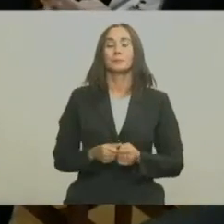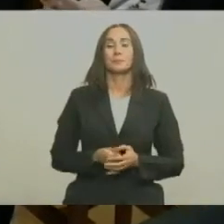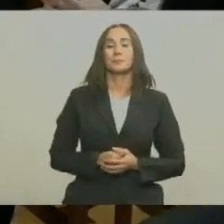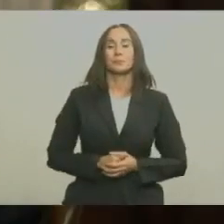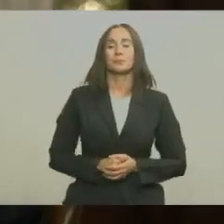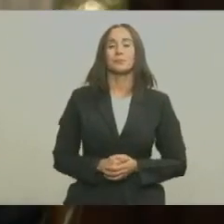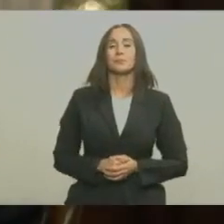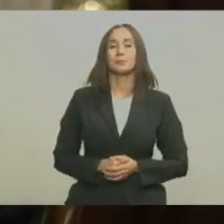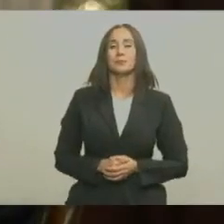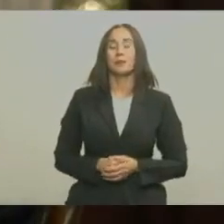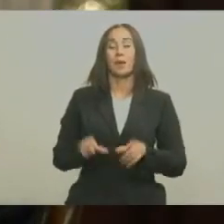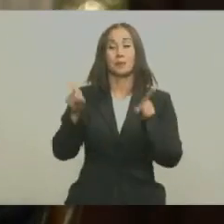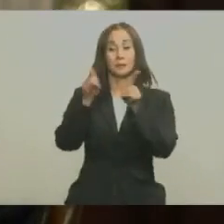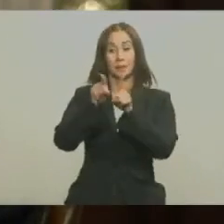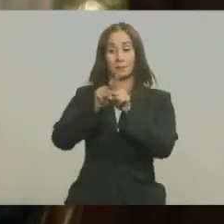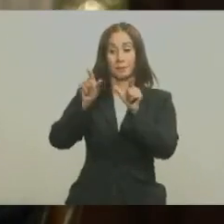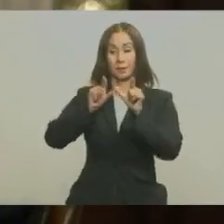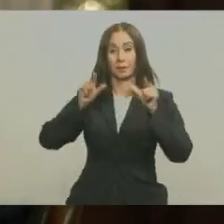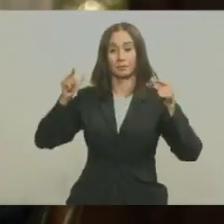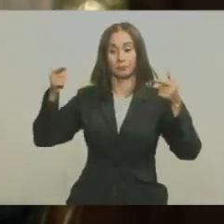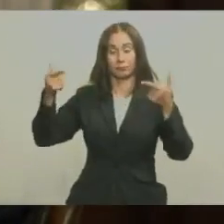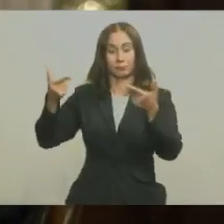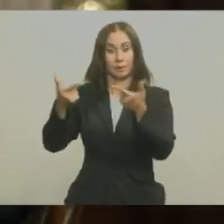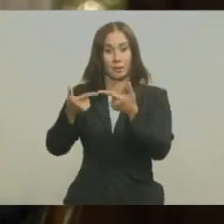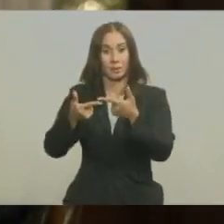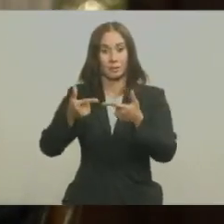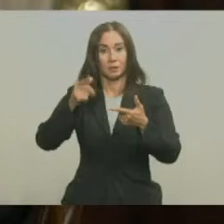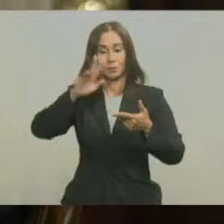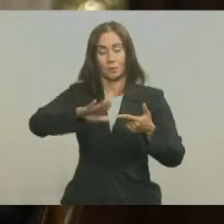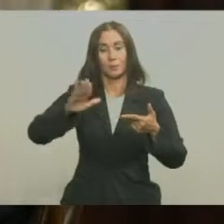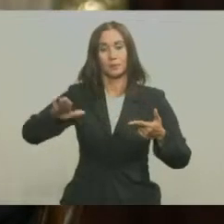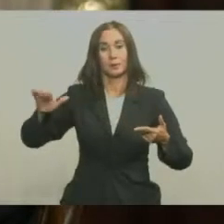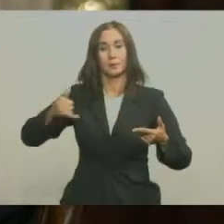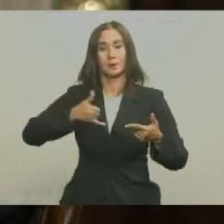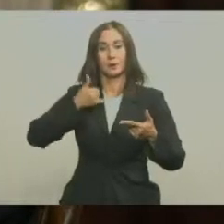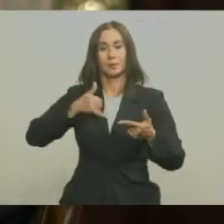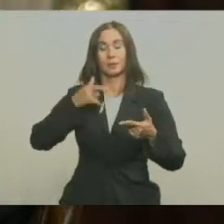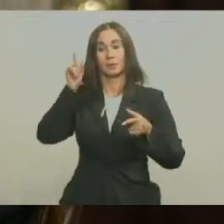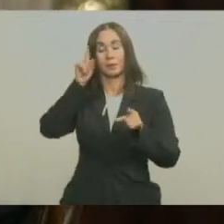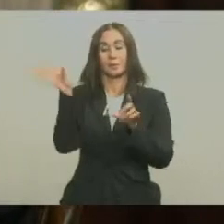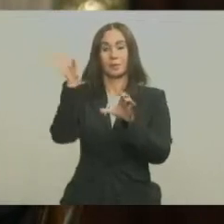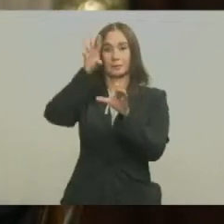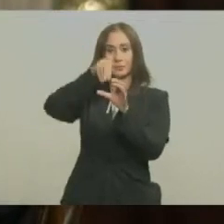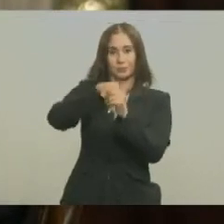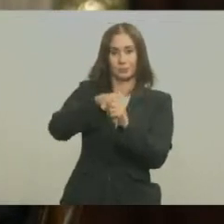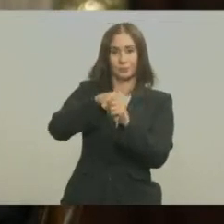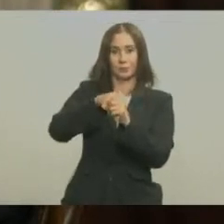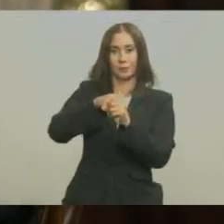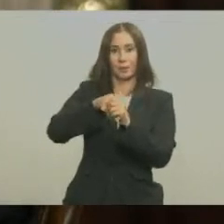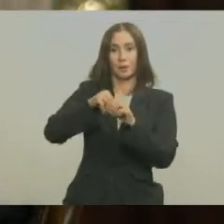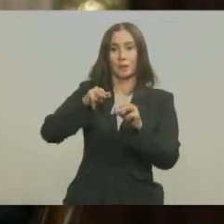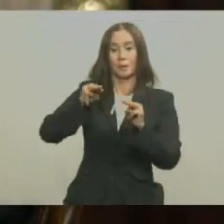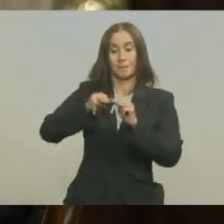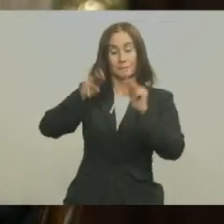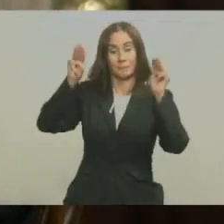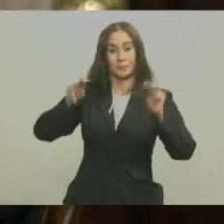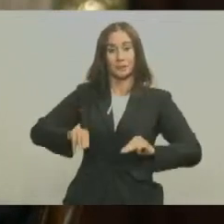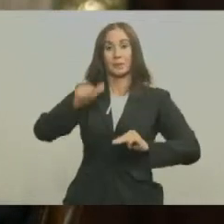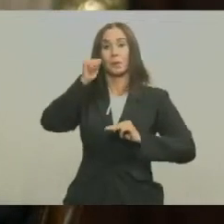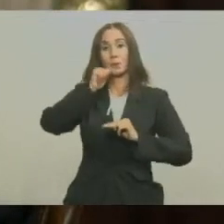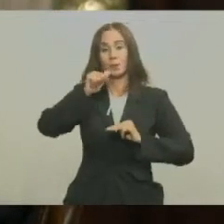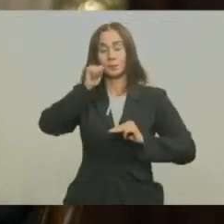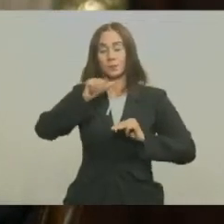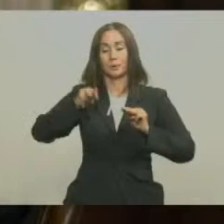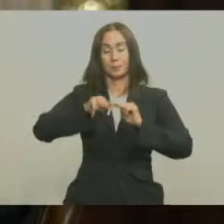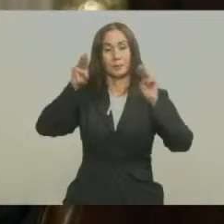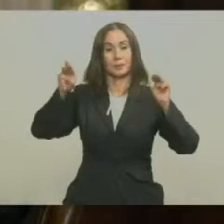Además, este gabinete de Niñez y Adolescencia estará integrado por el Ministerio de la Mujer, el Ministerio de